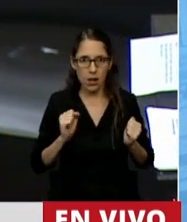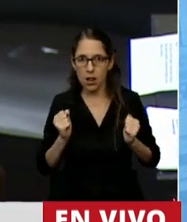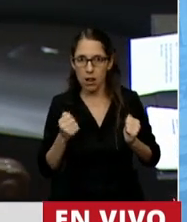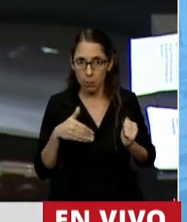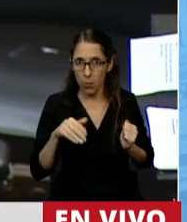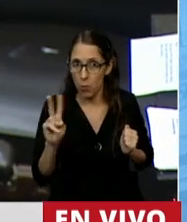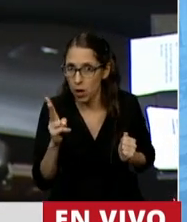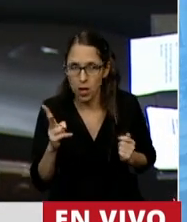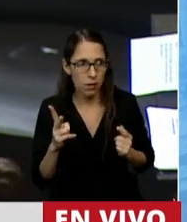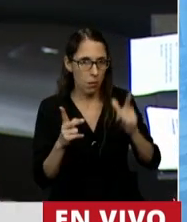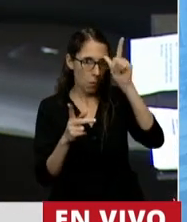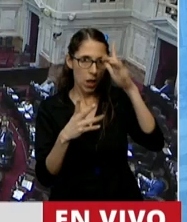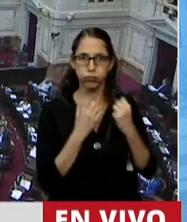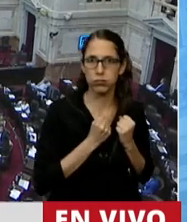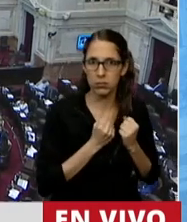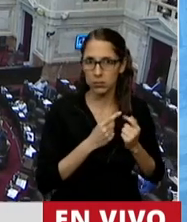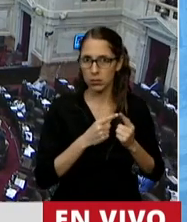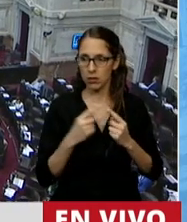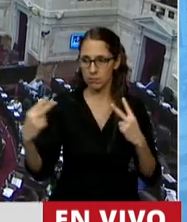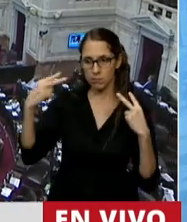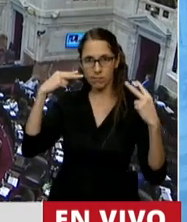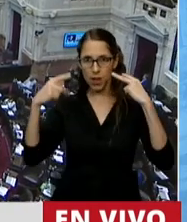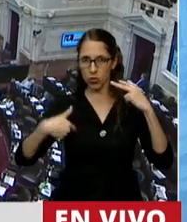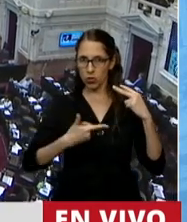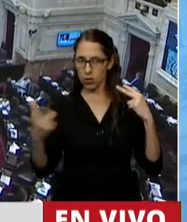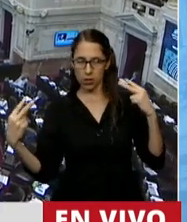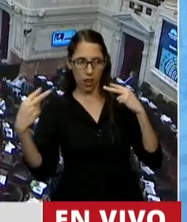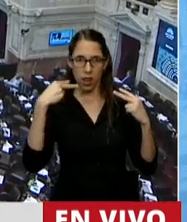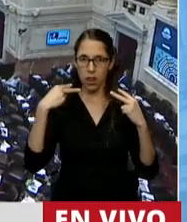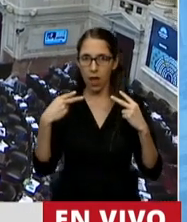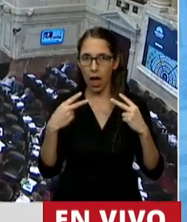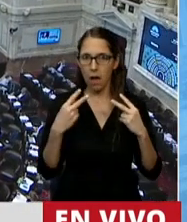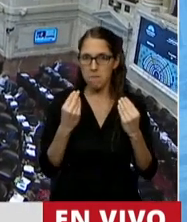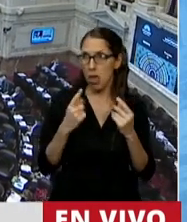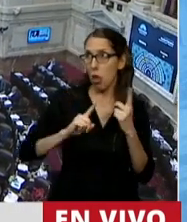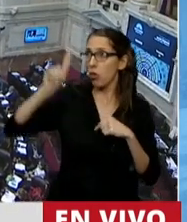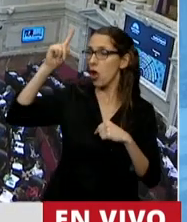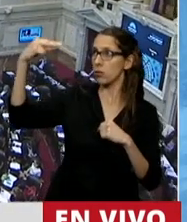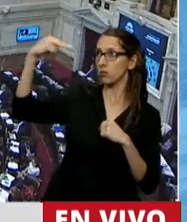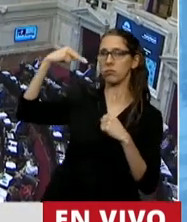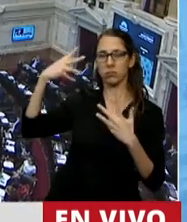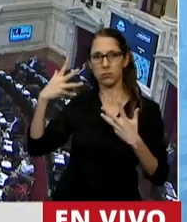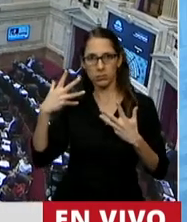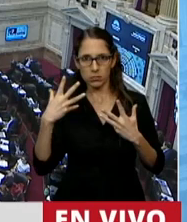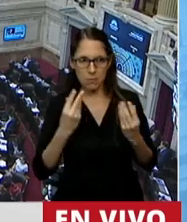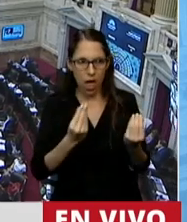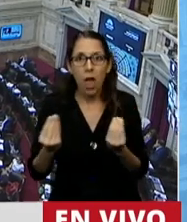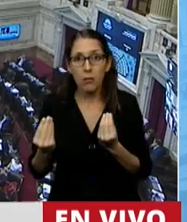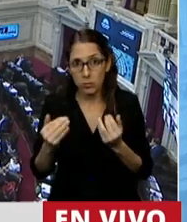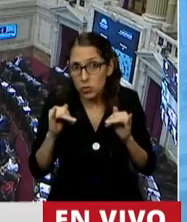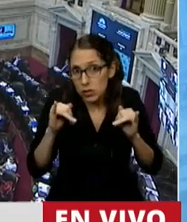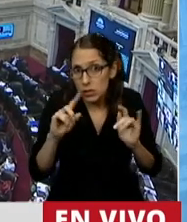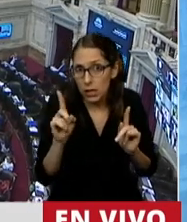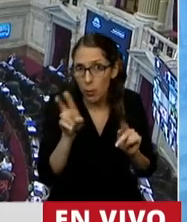a la policía, el miedo a la condena social, el miedo a Dios. Claro, las católicas